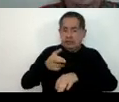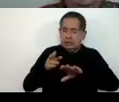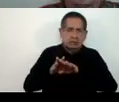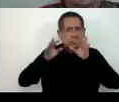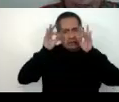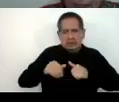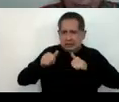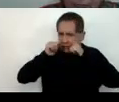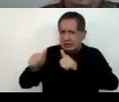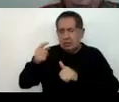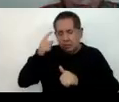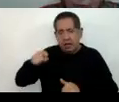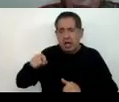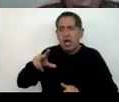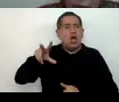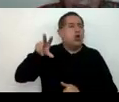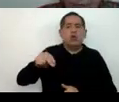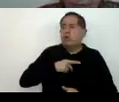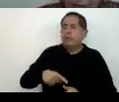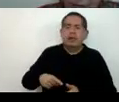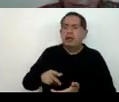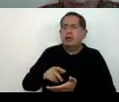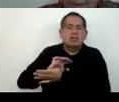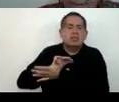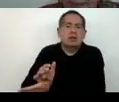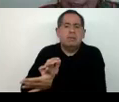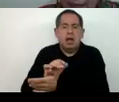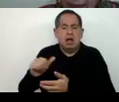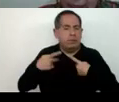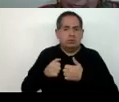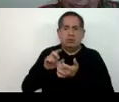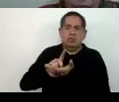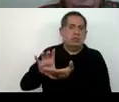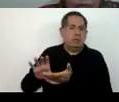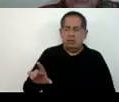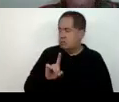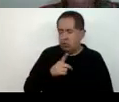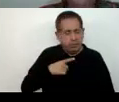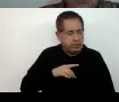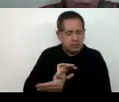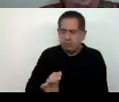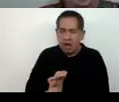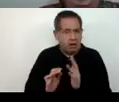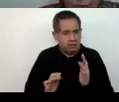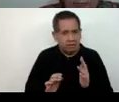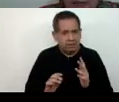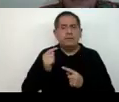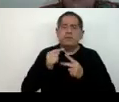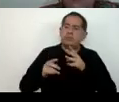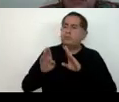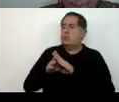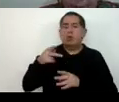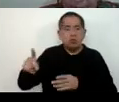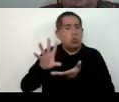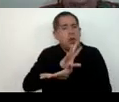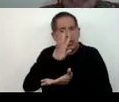para eliminar la discriminación contra las personas con discapacidad en todos los asuntos relacionados con el matrimonio,